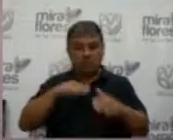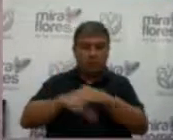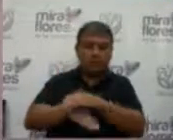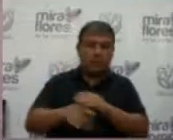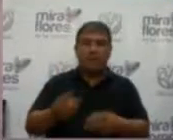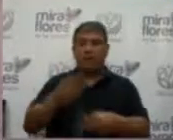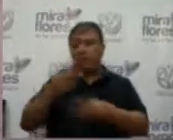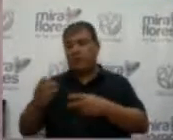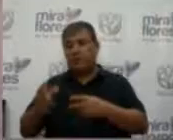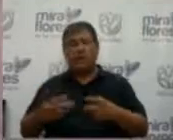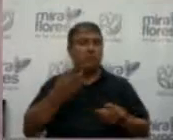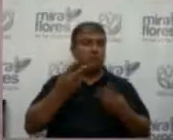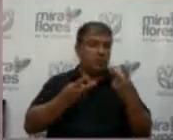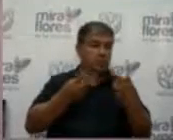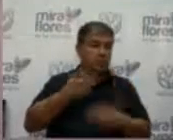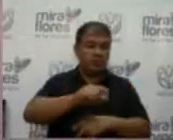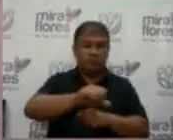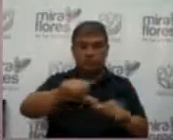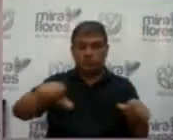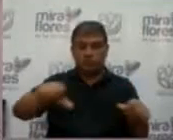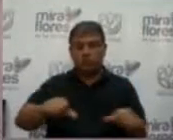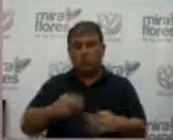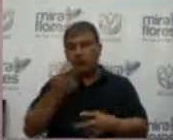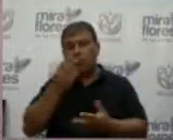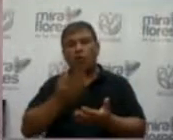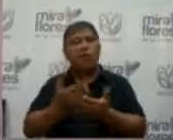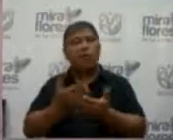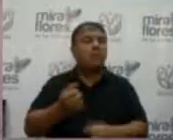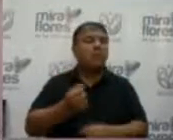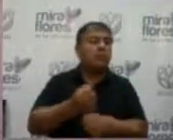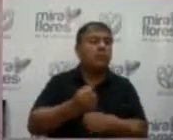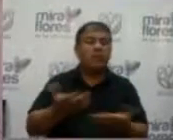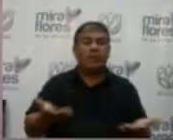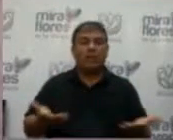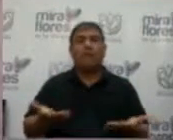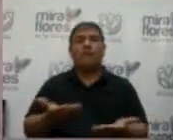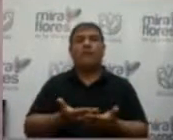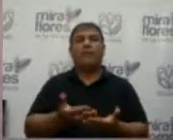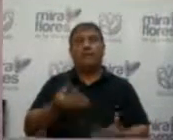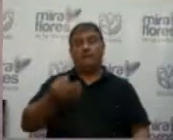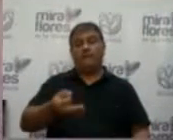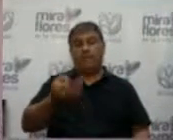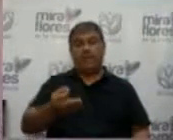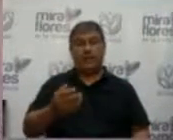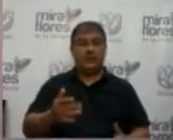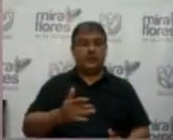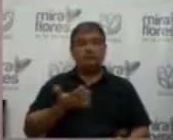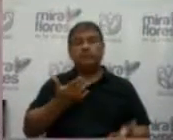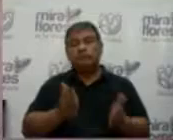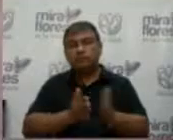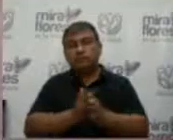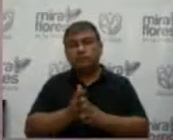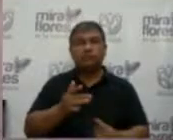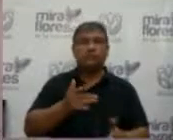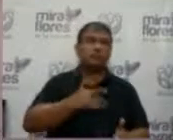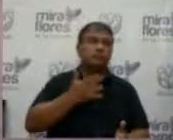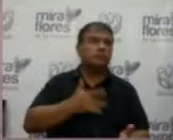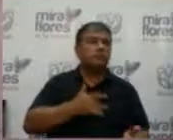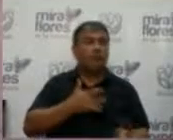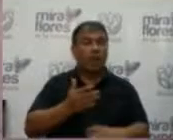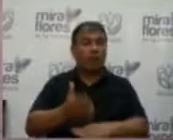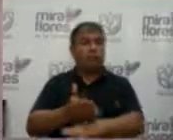los vecinos de la zona para que vean cómo funcionan. Y la verdad que la sensación es que hay un